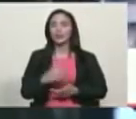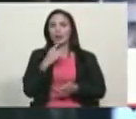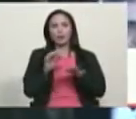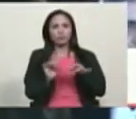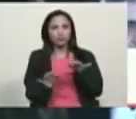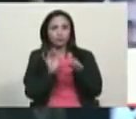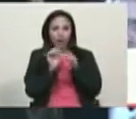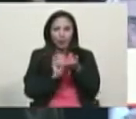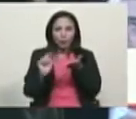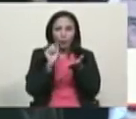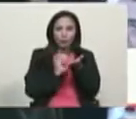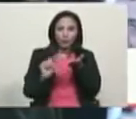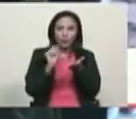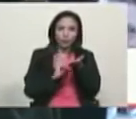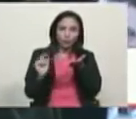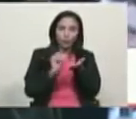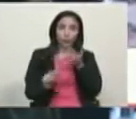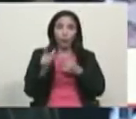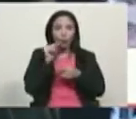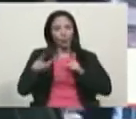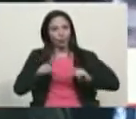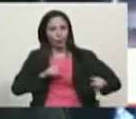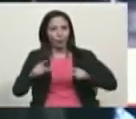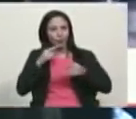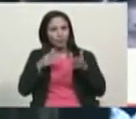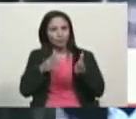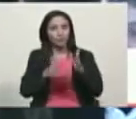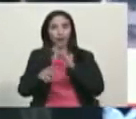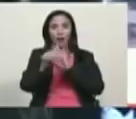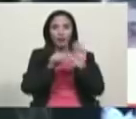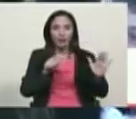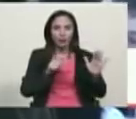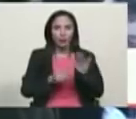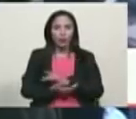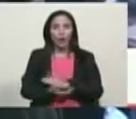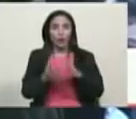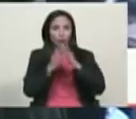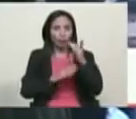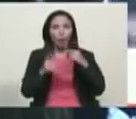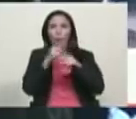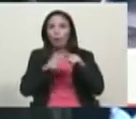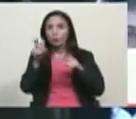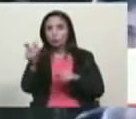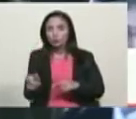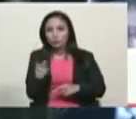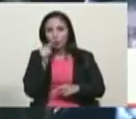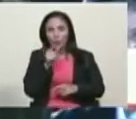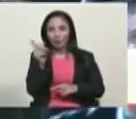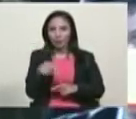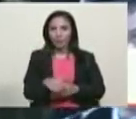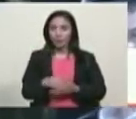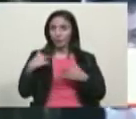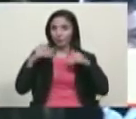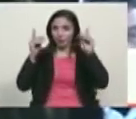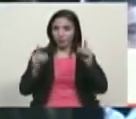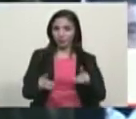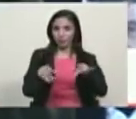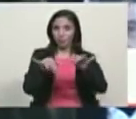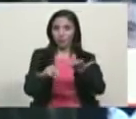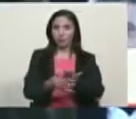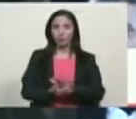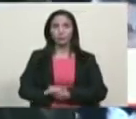escritor, es el que coordina el capítulo cubano, y Pedro Calzadilla, por decisión de